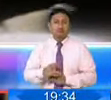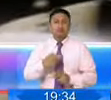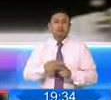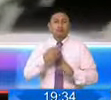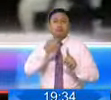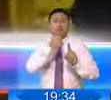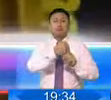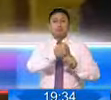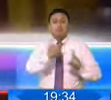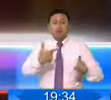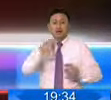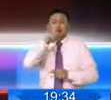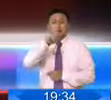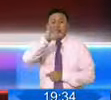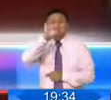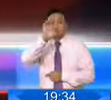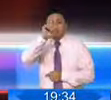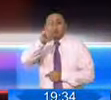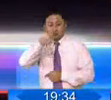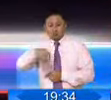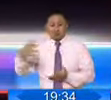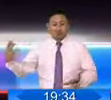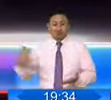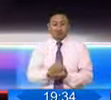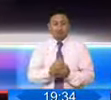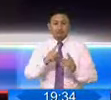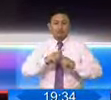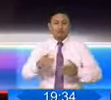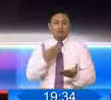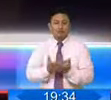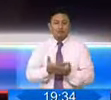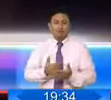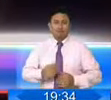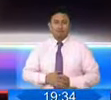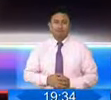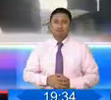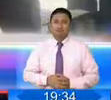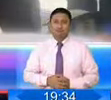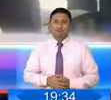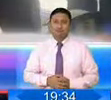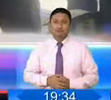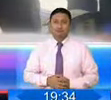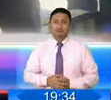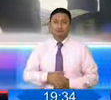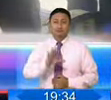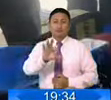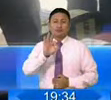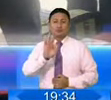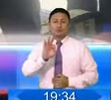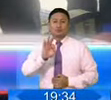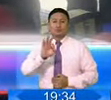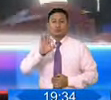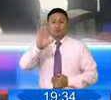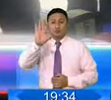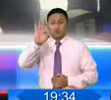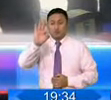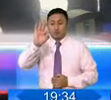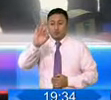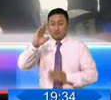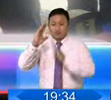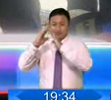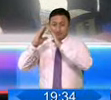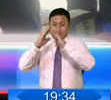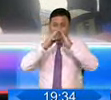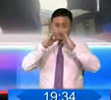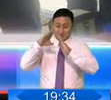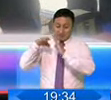Impacto 191, en el cual se decomisaron varias evidencias. Realizándose 9 allanamientos donde se